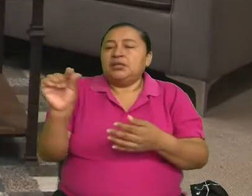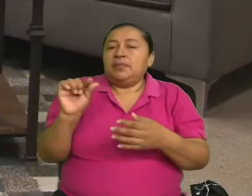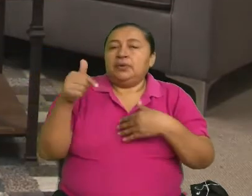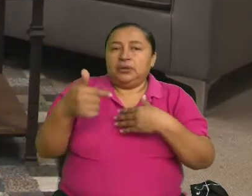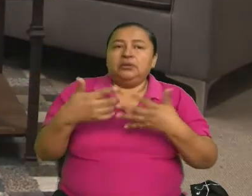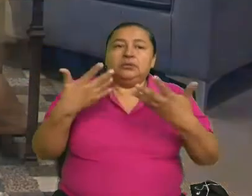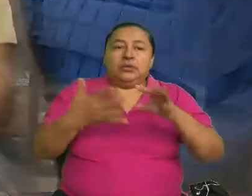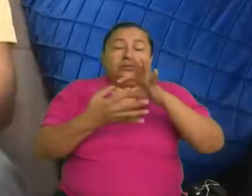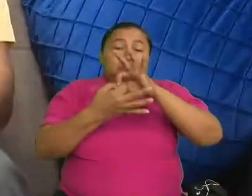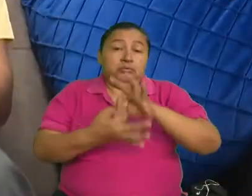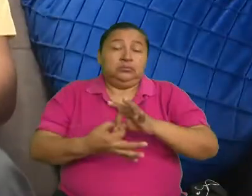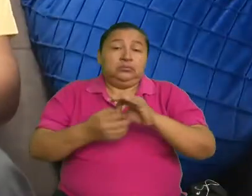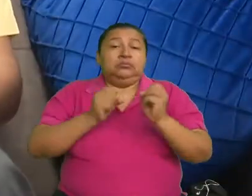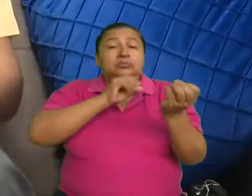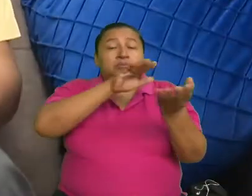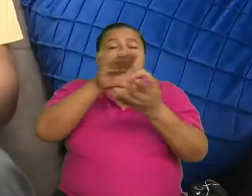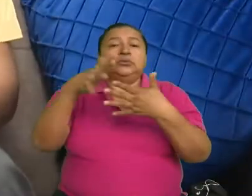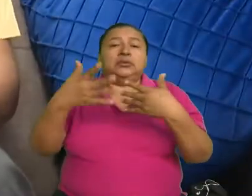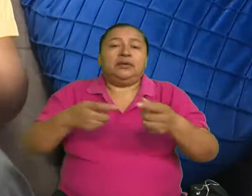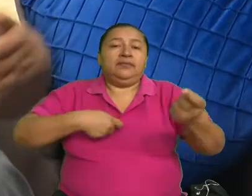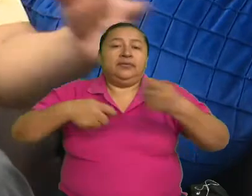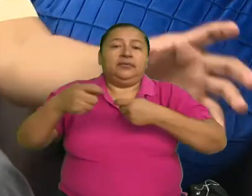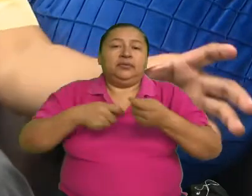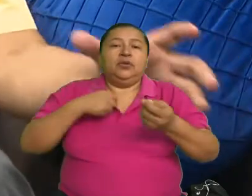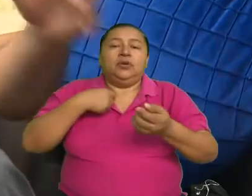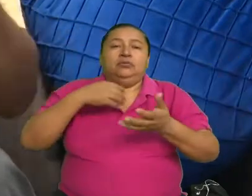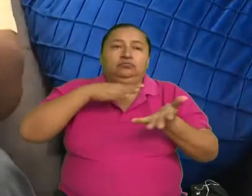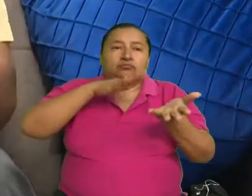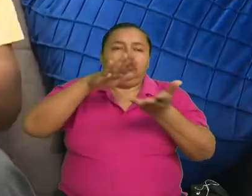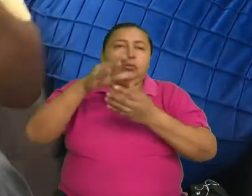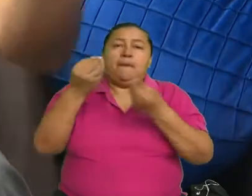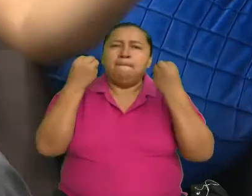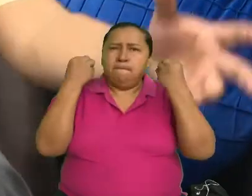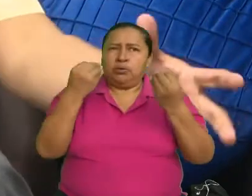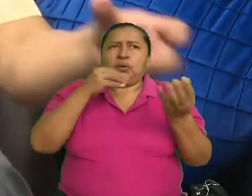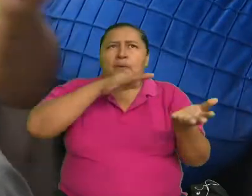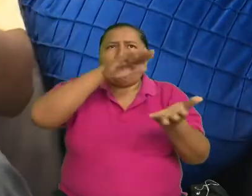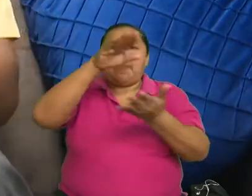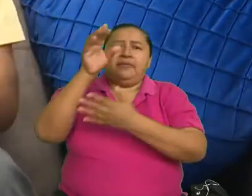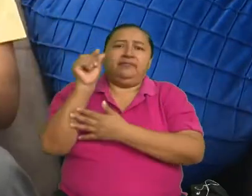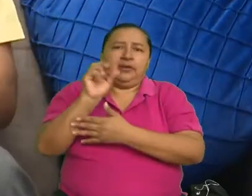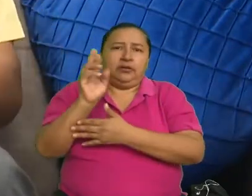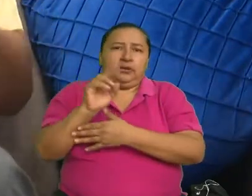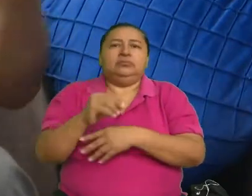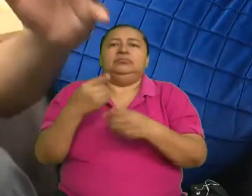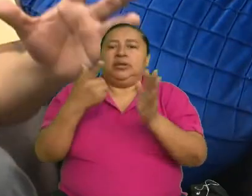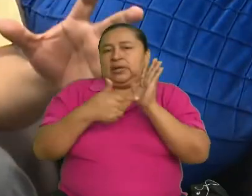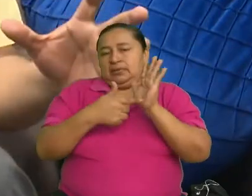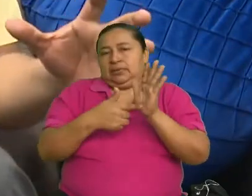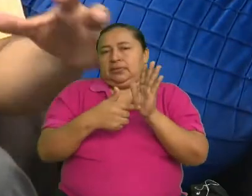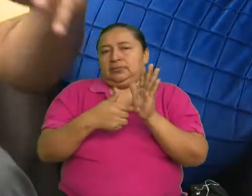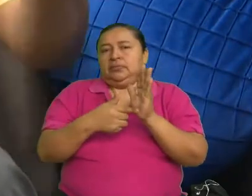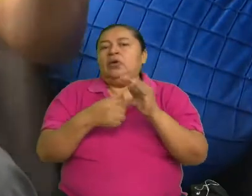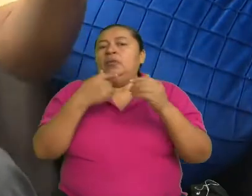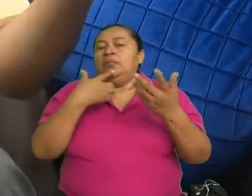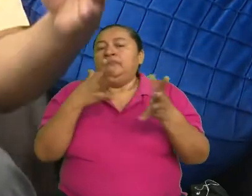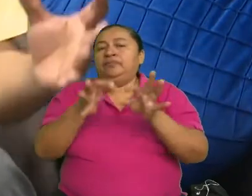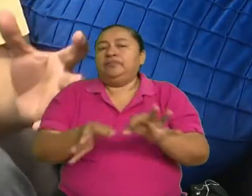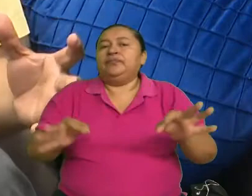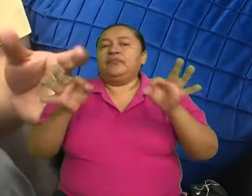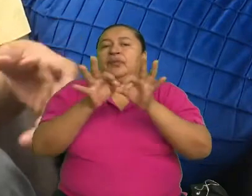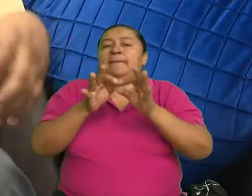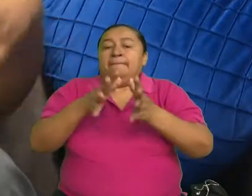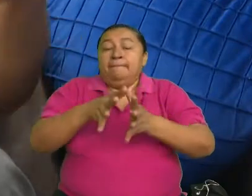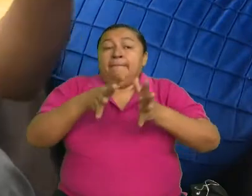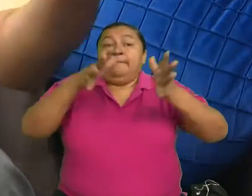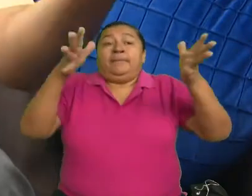sistema de producción, consumo y comercio ha anunciado una cosecha histórica de frijol, por ejemplo. ¿Cuán importante es ese aumento de la